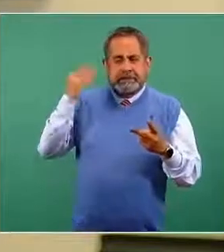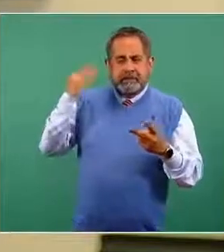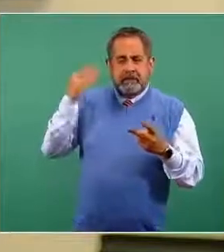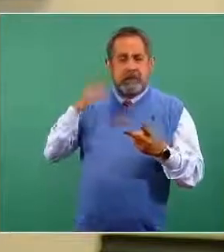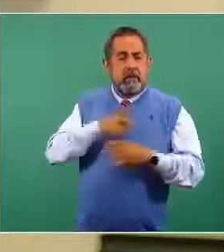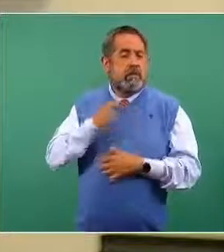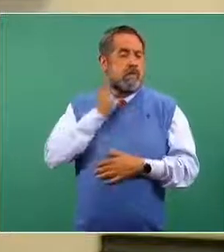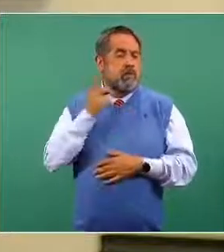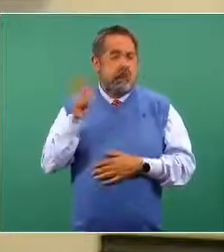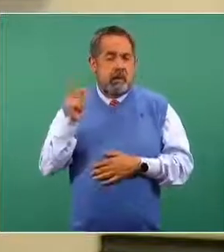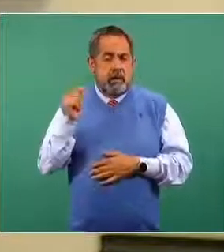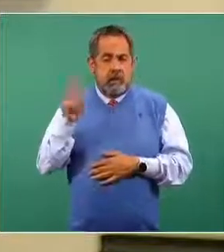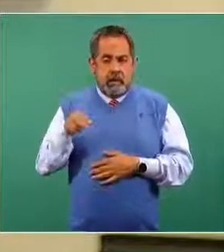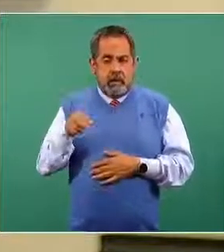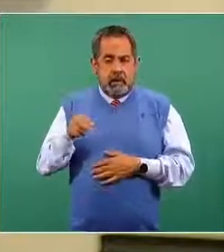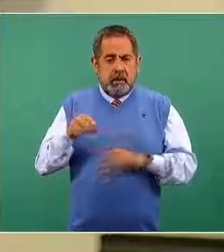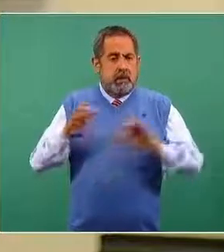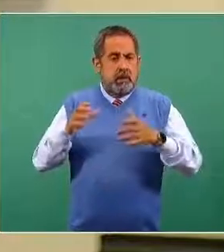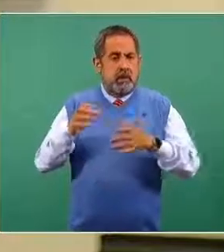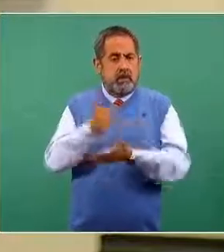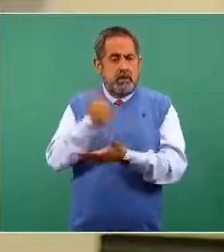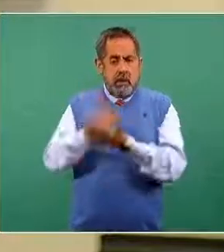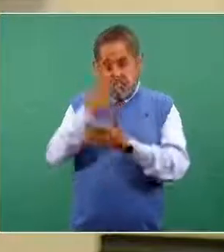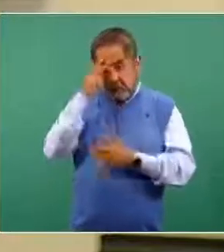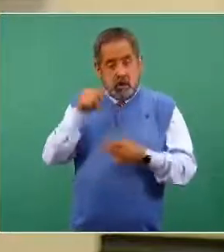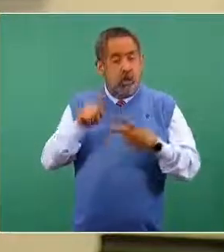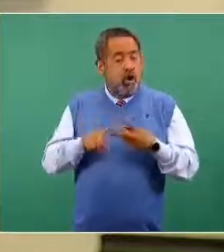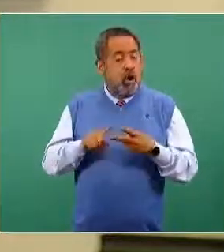un diputado del PAN del Congreso de la Ciudad de México